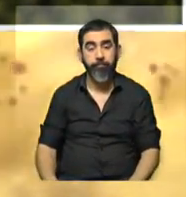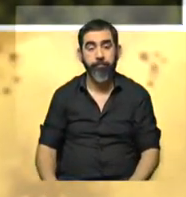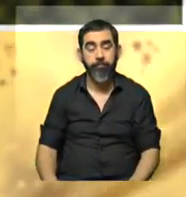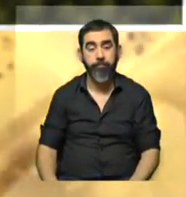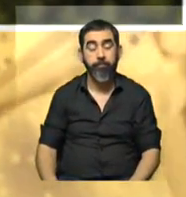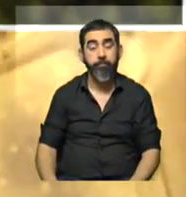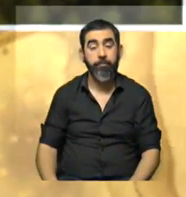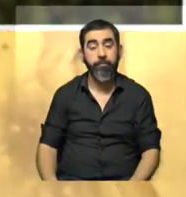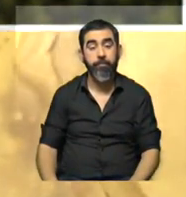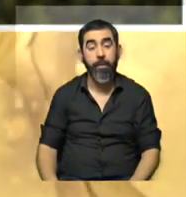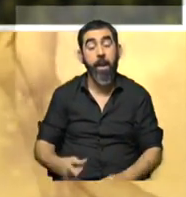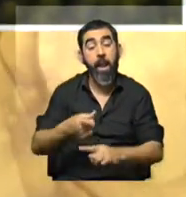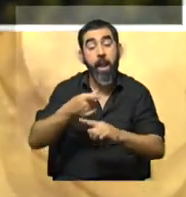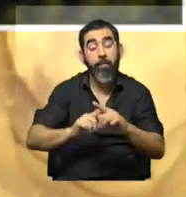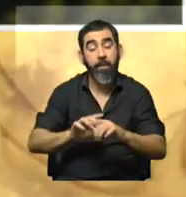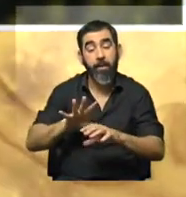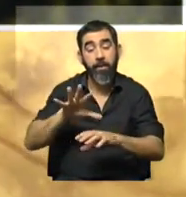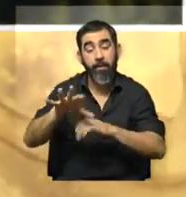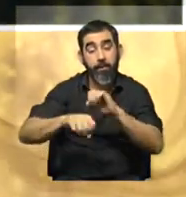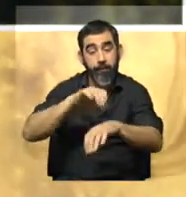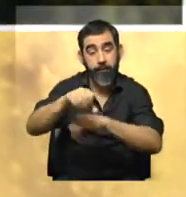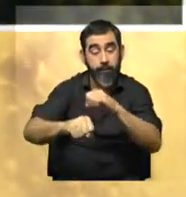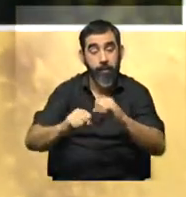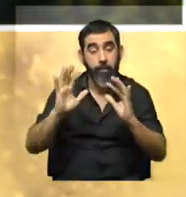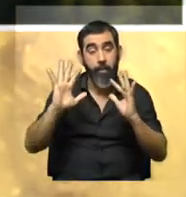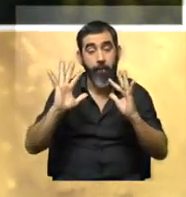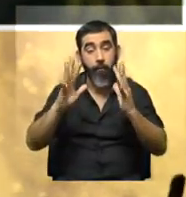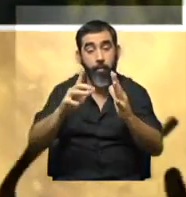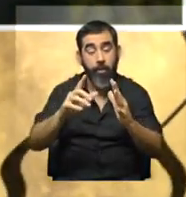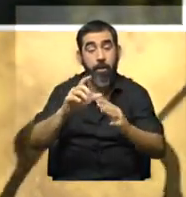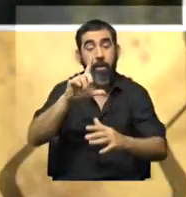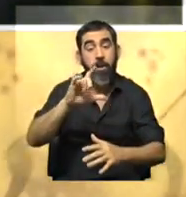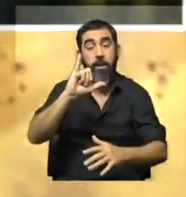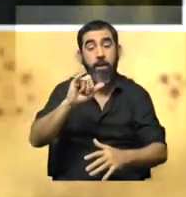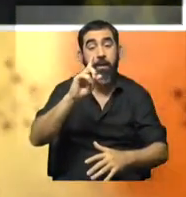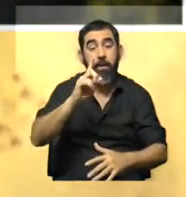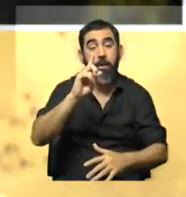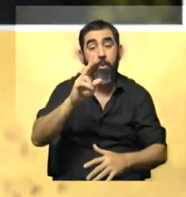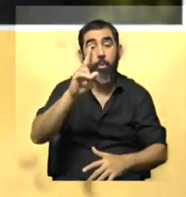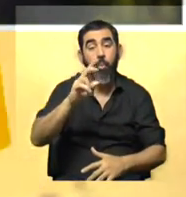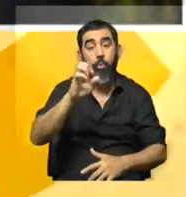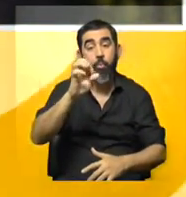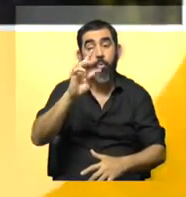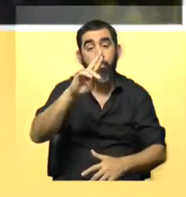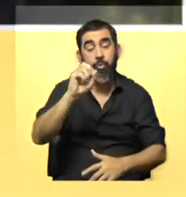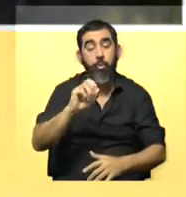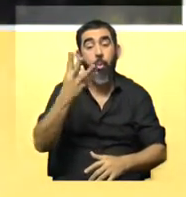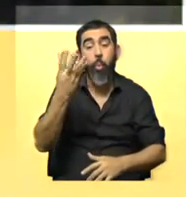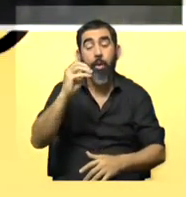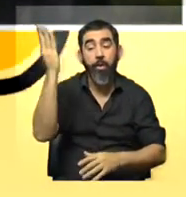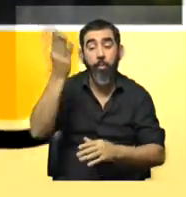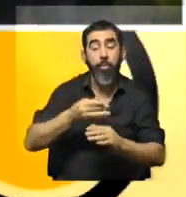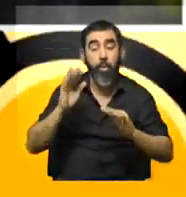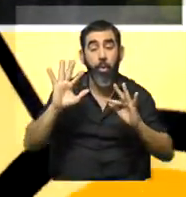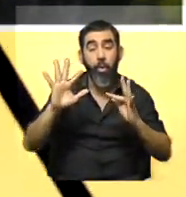la mitad de las invasiones biológicas de los bosques nativos son de ligustro, ¿no? Y hay 40% de los bosques que